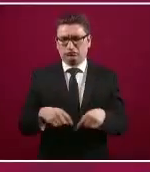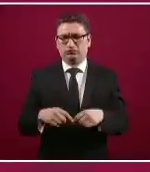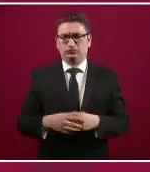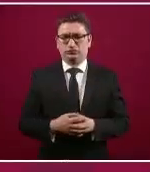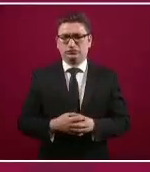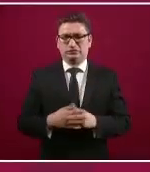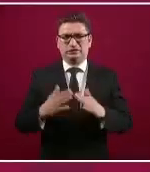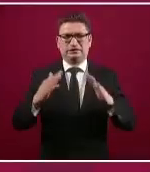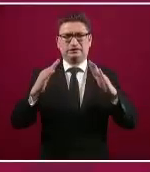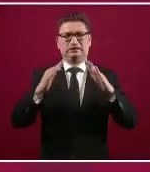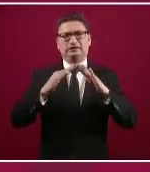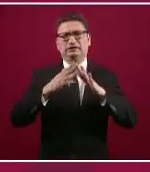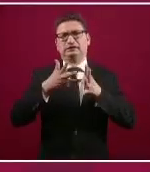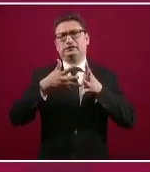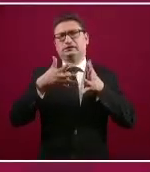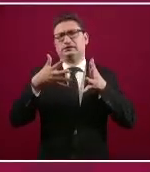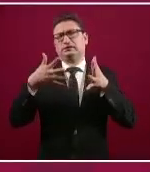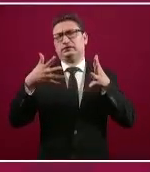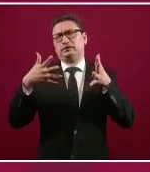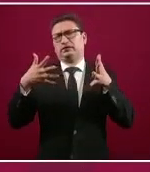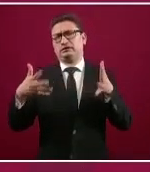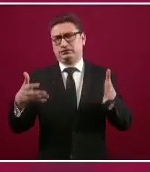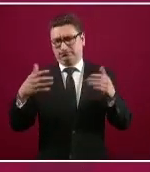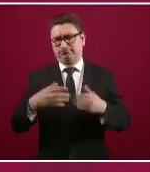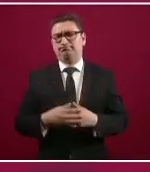Es una casa grande,